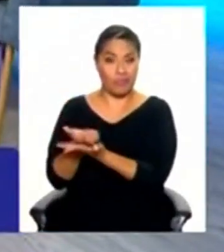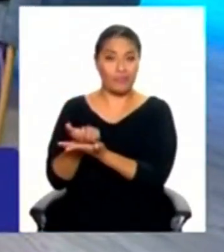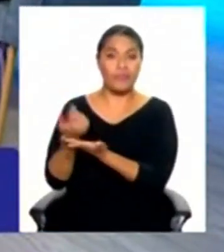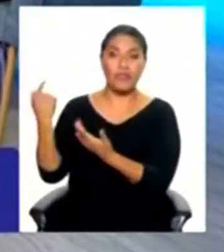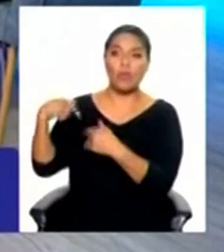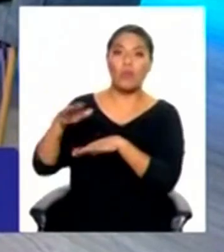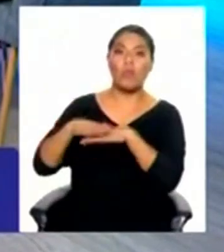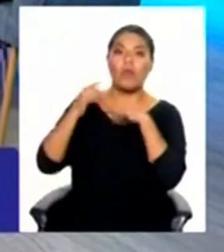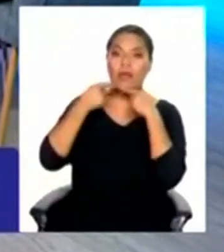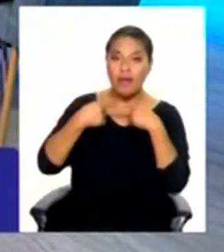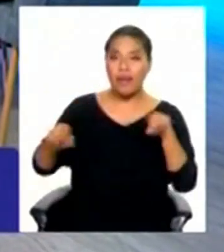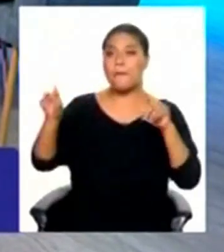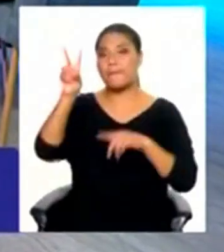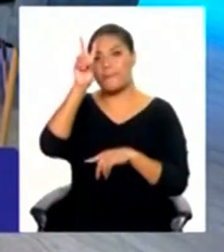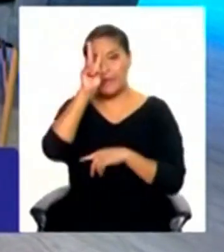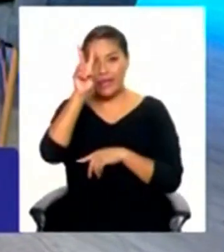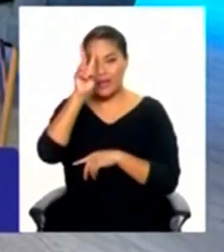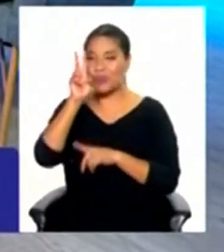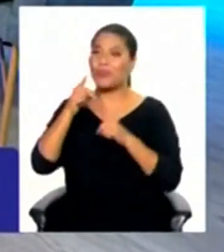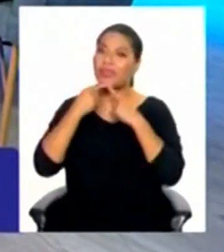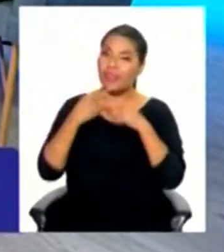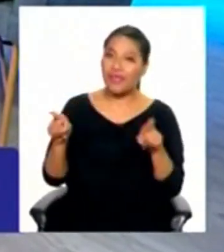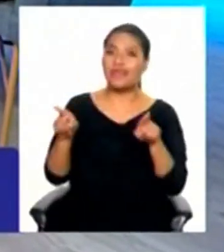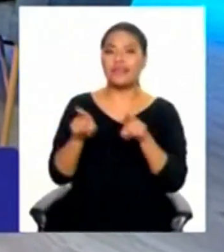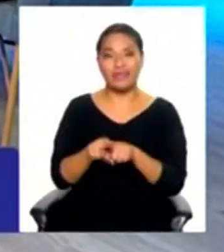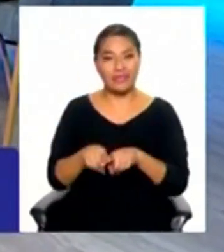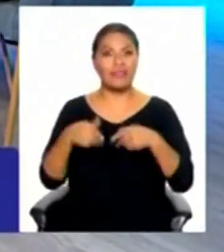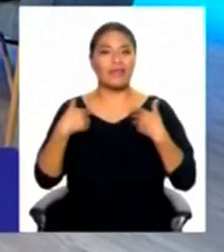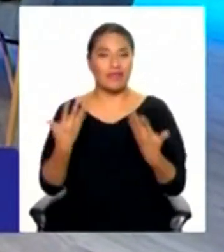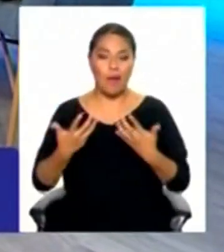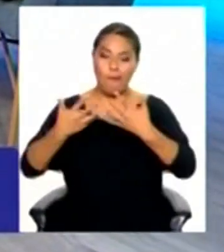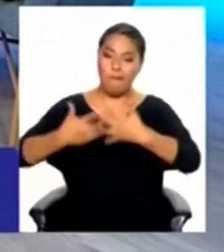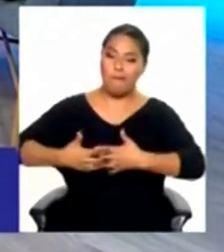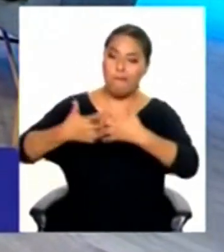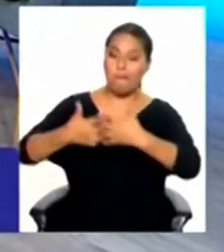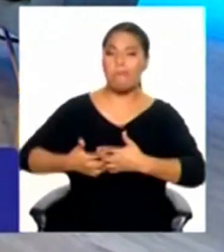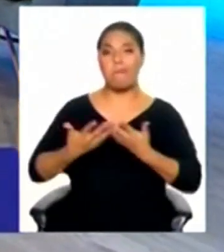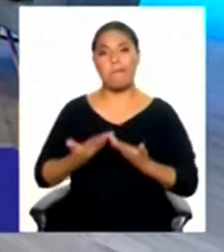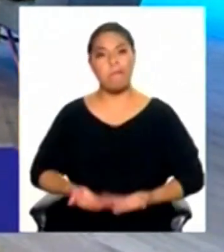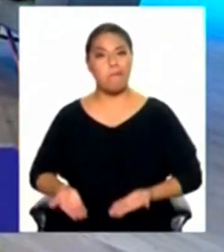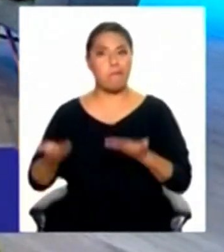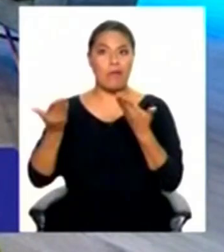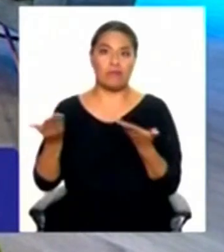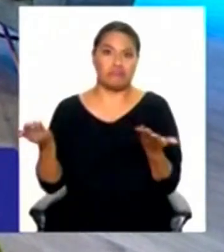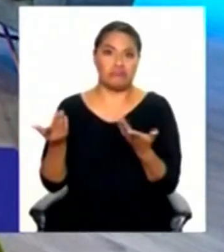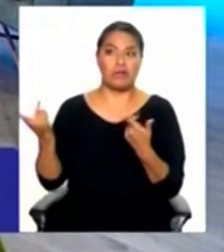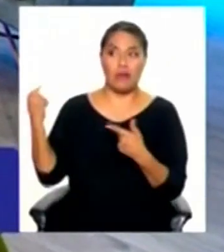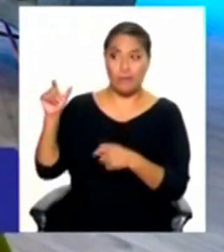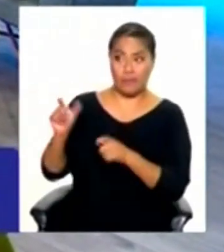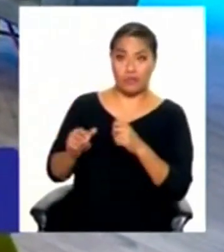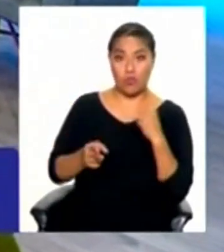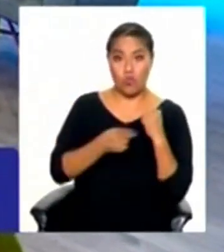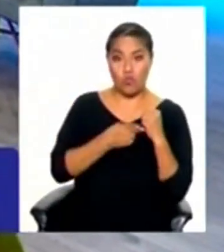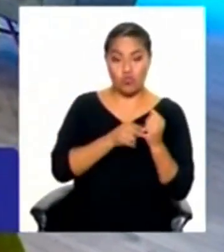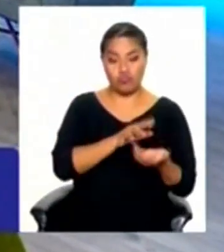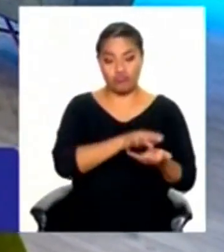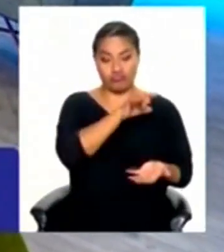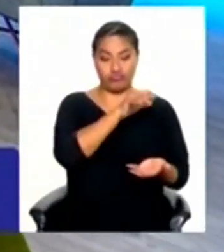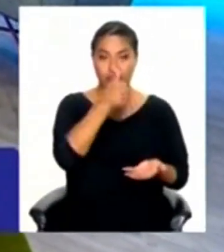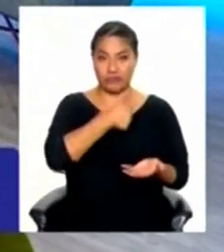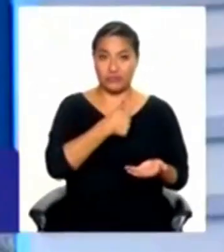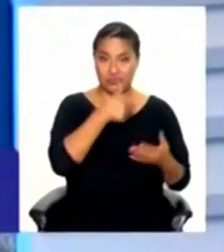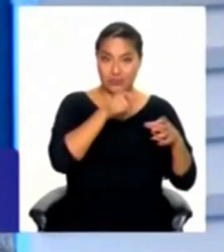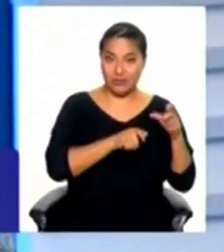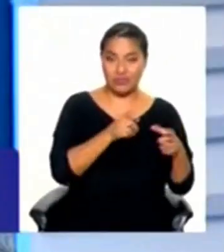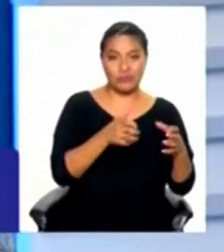la administración pública sea el primer digamos este espacio o motor la gente tampoco tiene grandes ahorros entonces en verdad es un poco complicado